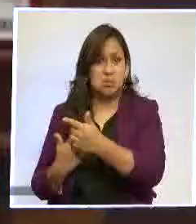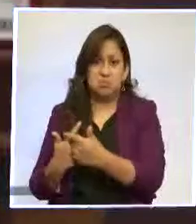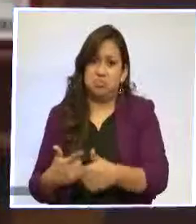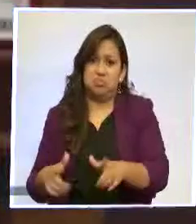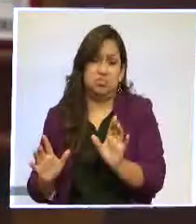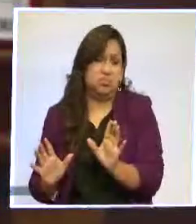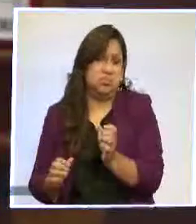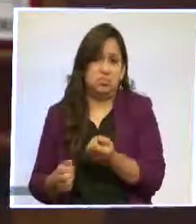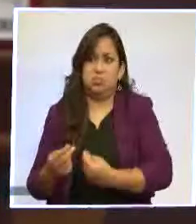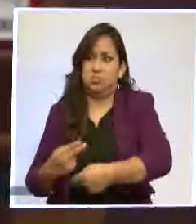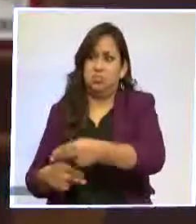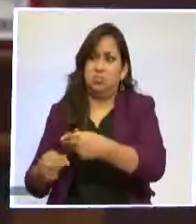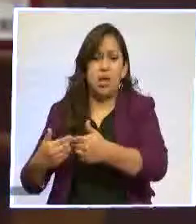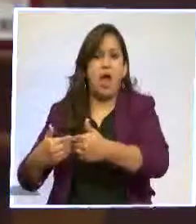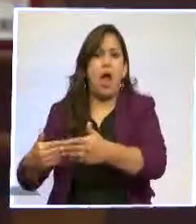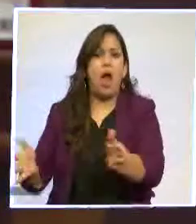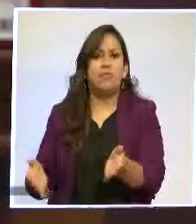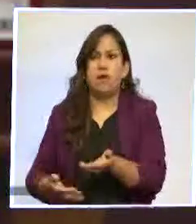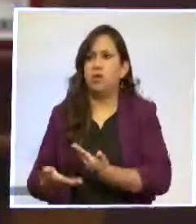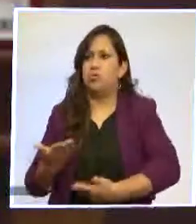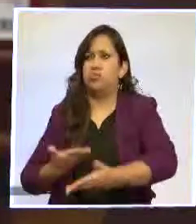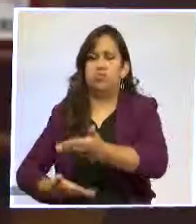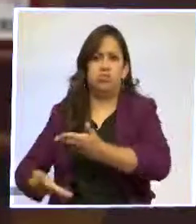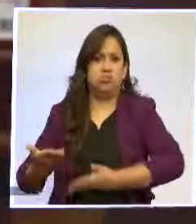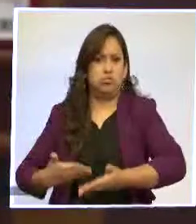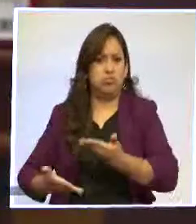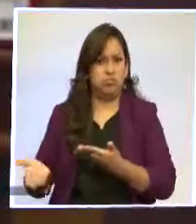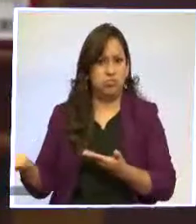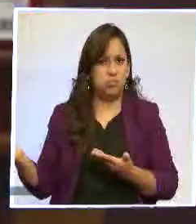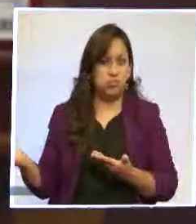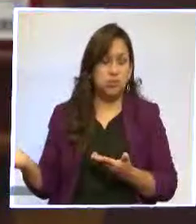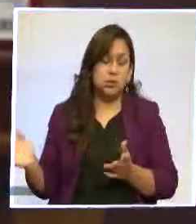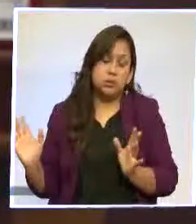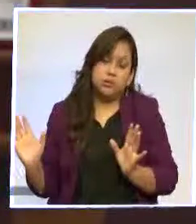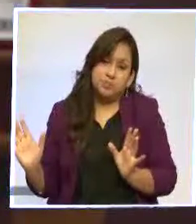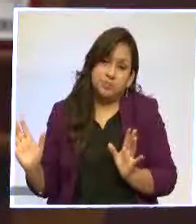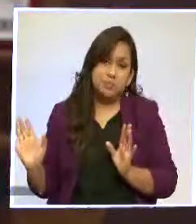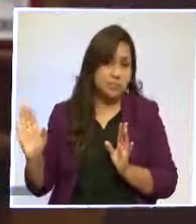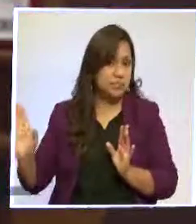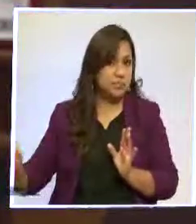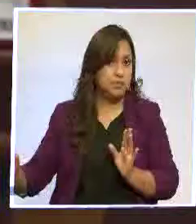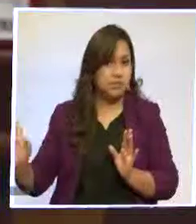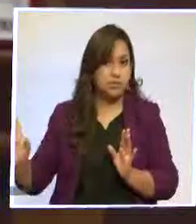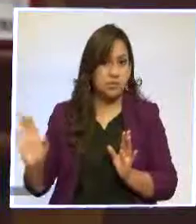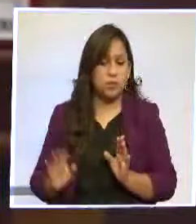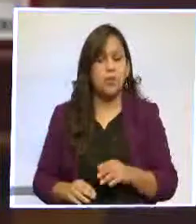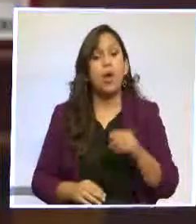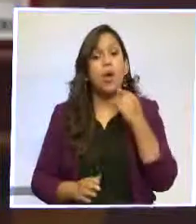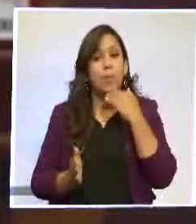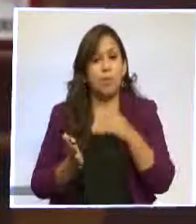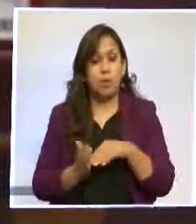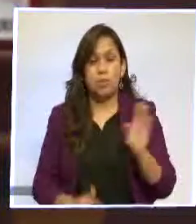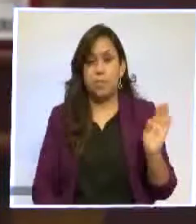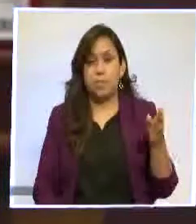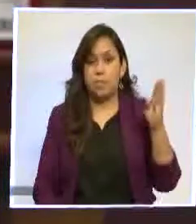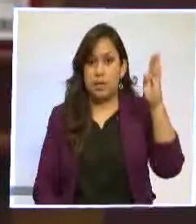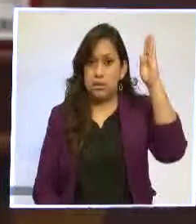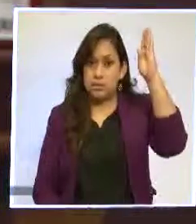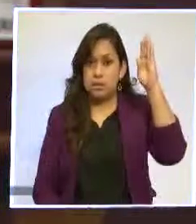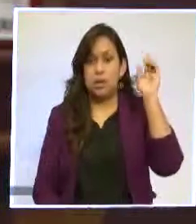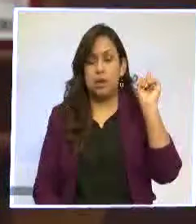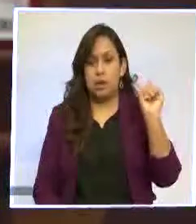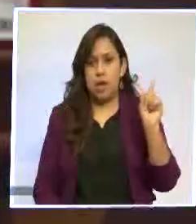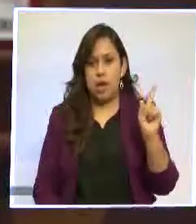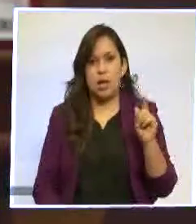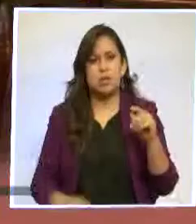la égida de los mercados, versus otro tipo de visiones que históricamente le han mantenido, el caso de Brasil, con una mirada más hacia el